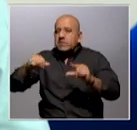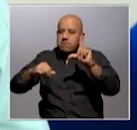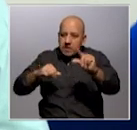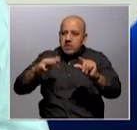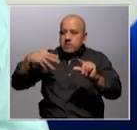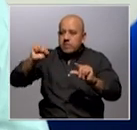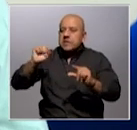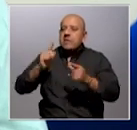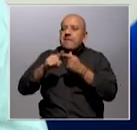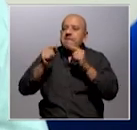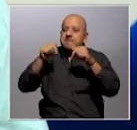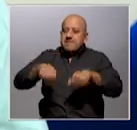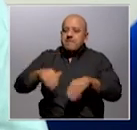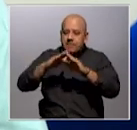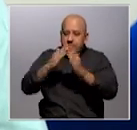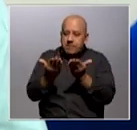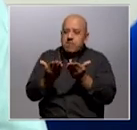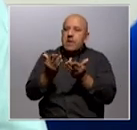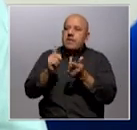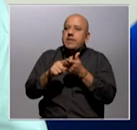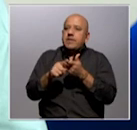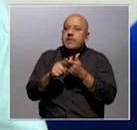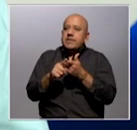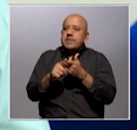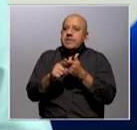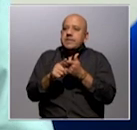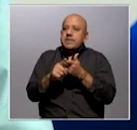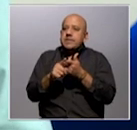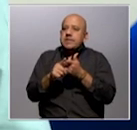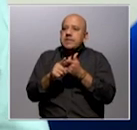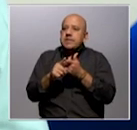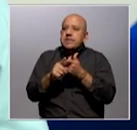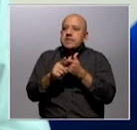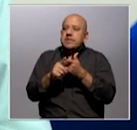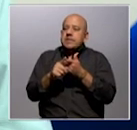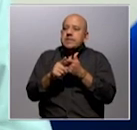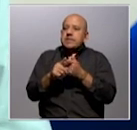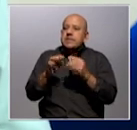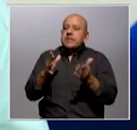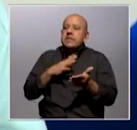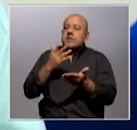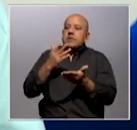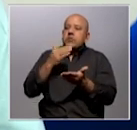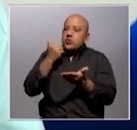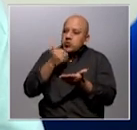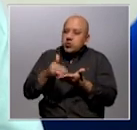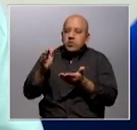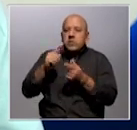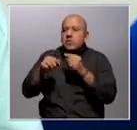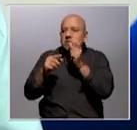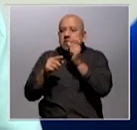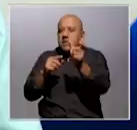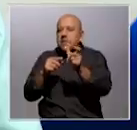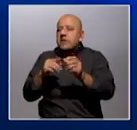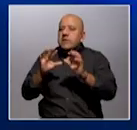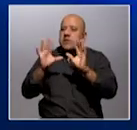y en este libro es o sea no nos sobra no sobre una historia nos sobra una palabra